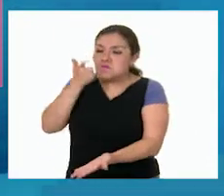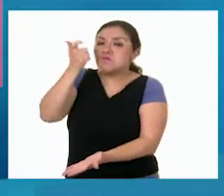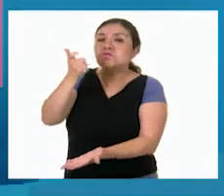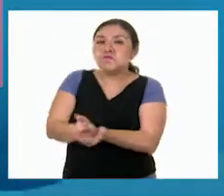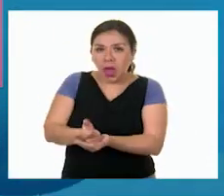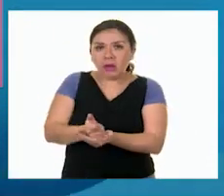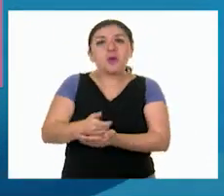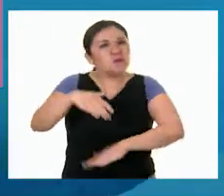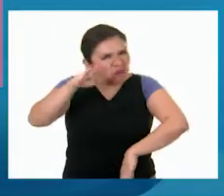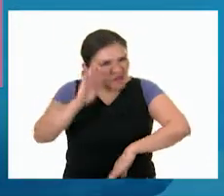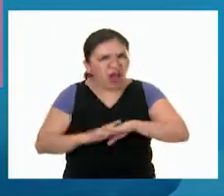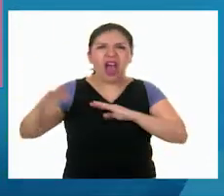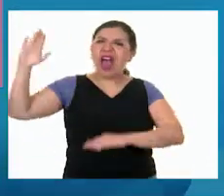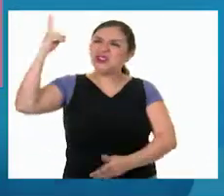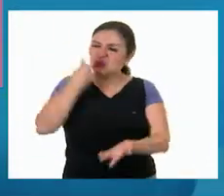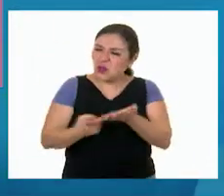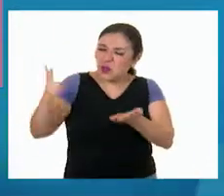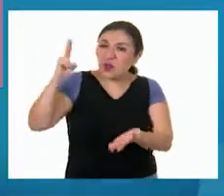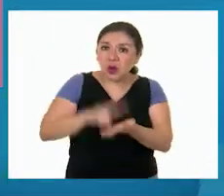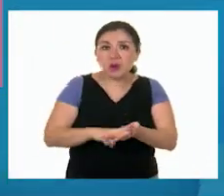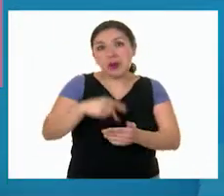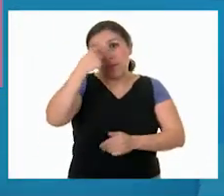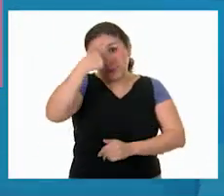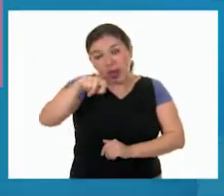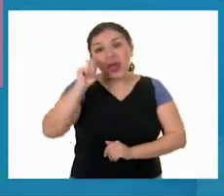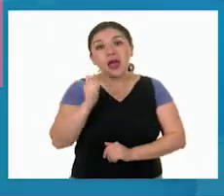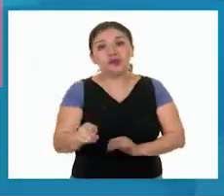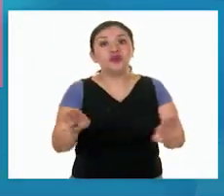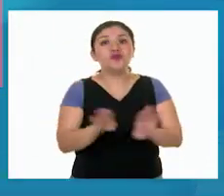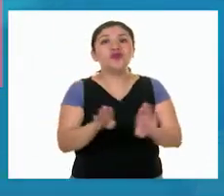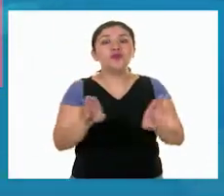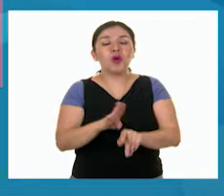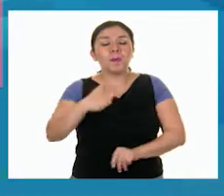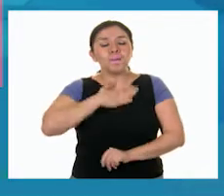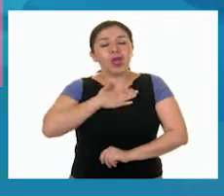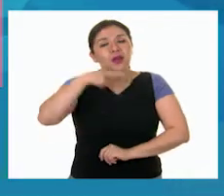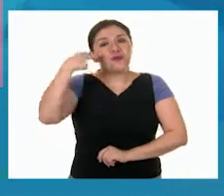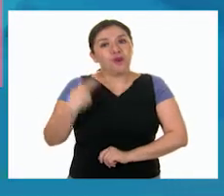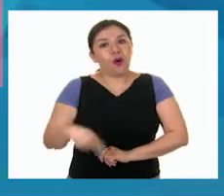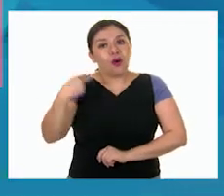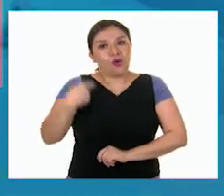pagarlo con creces por el nombre que tengo.